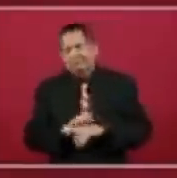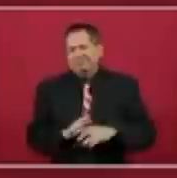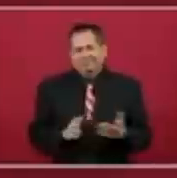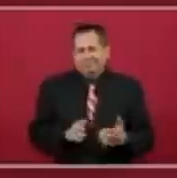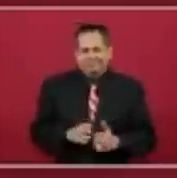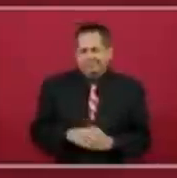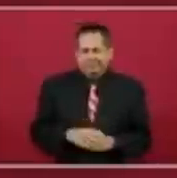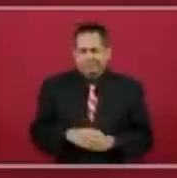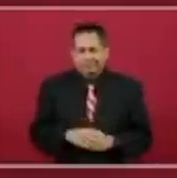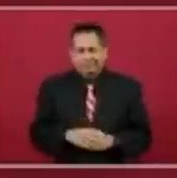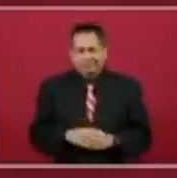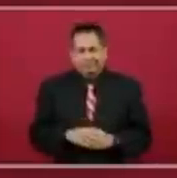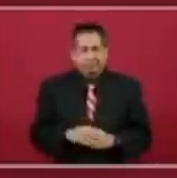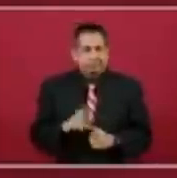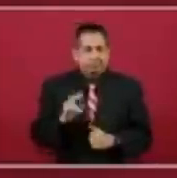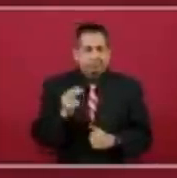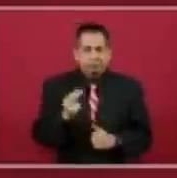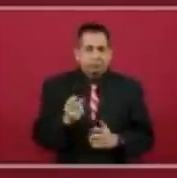para decir